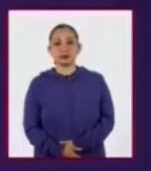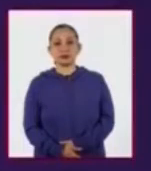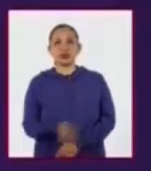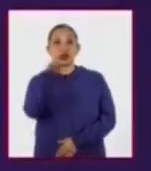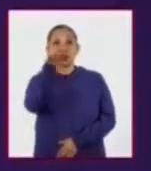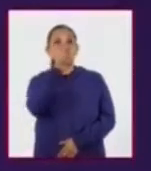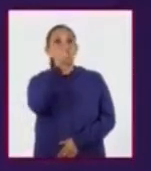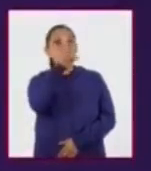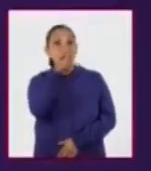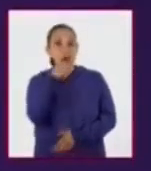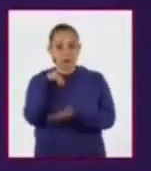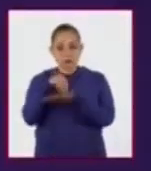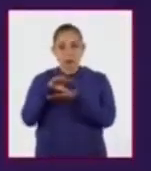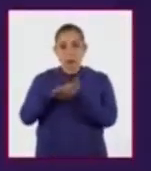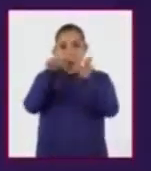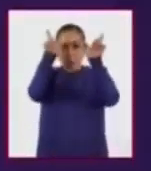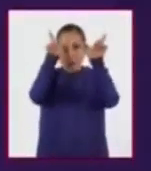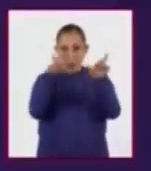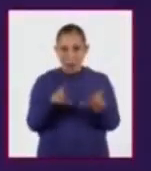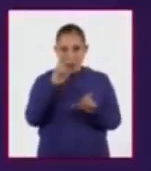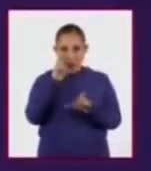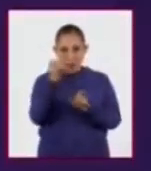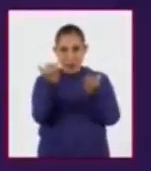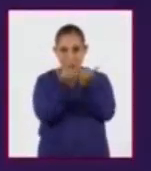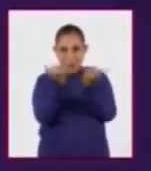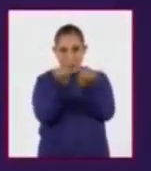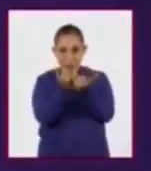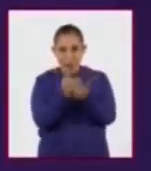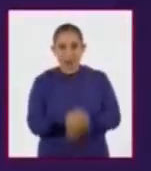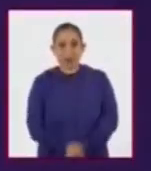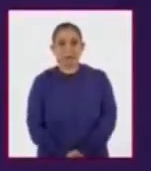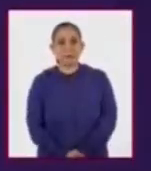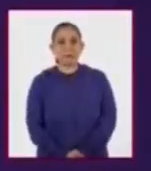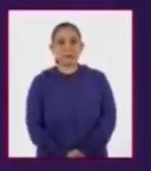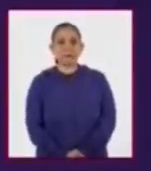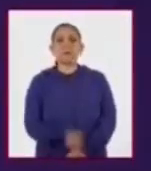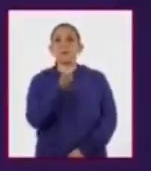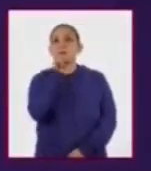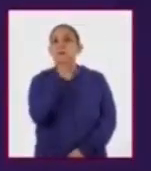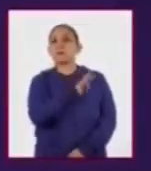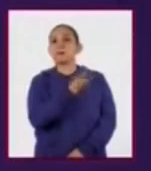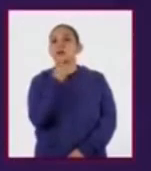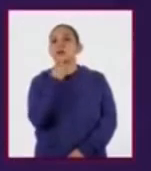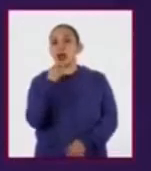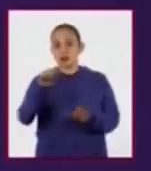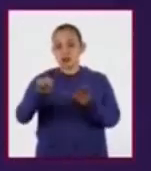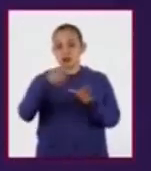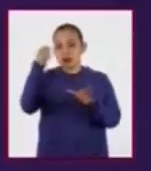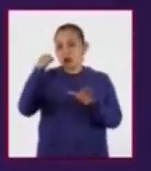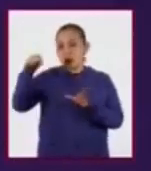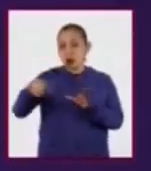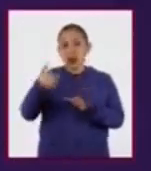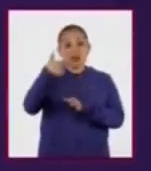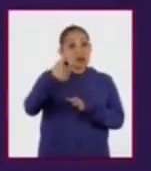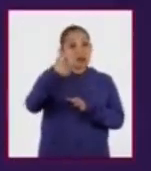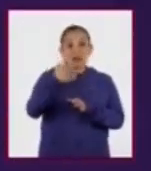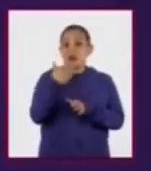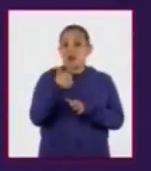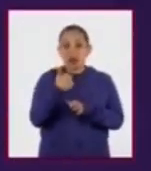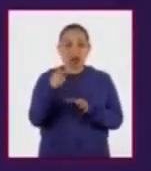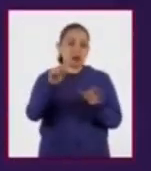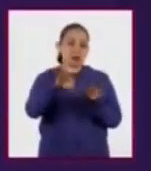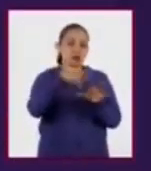Registren sus resultados en la tabla como la que se presenta en pantalla. También podemos usar cerillos si el encendedor no nos